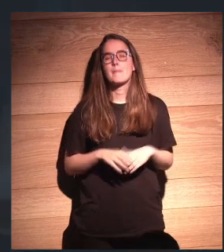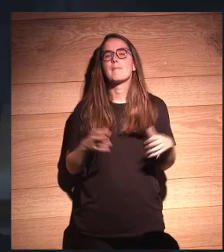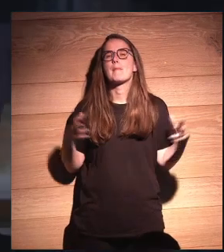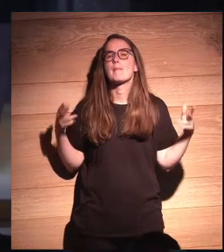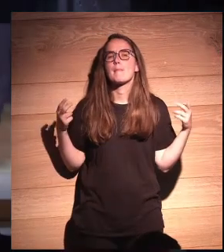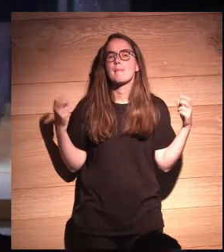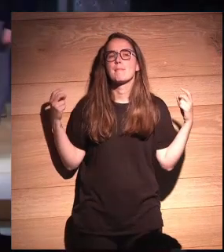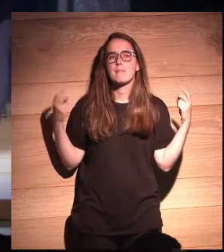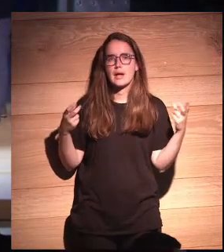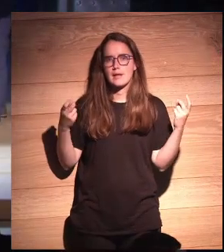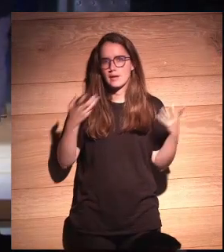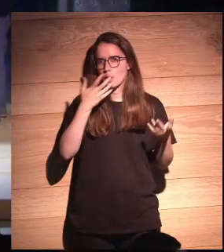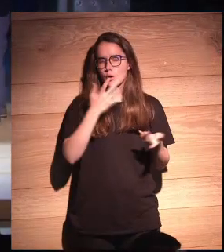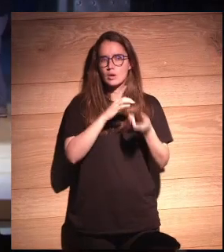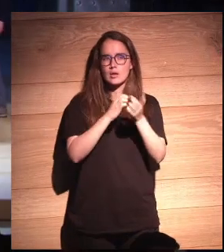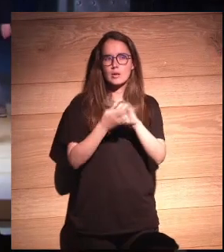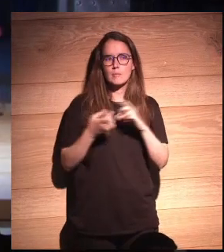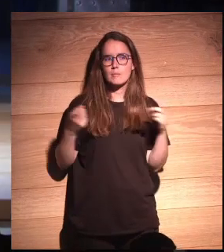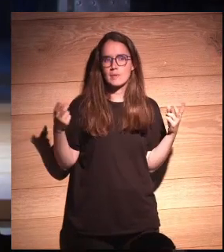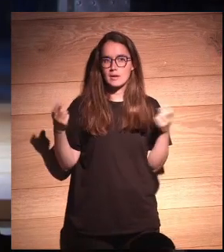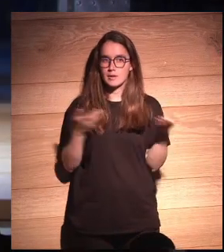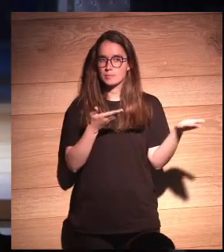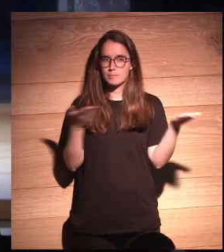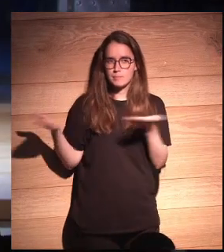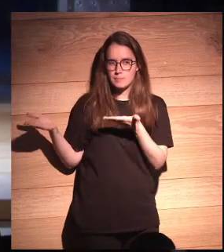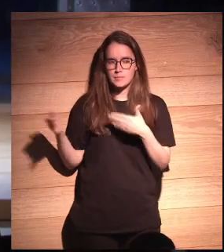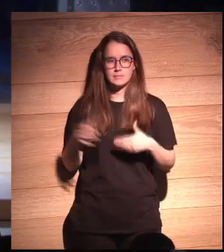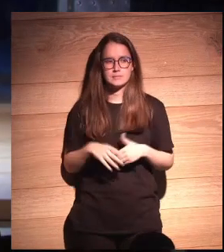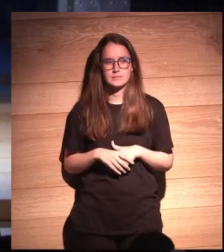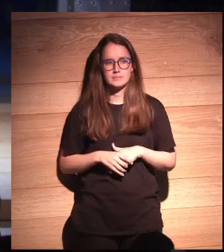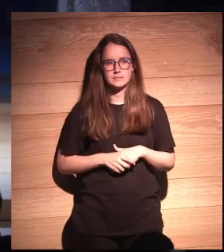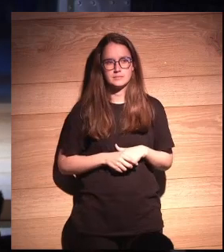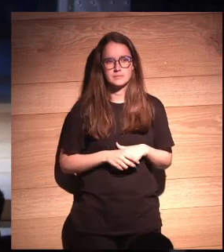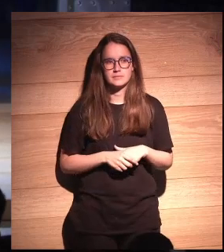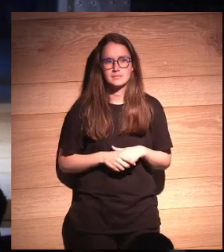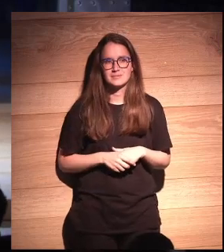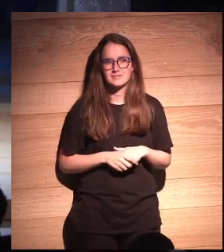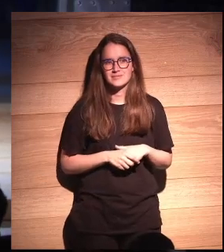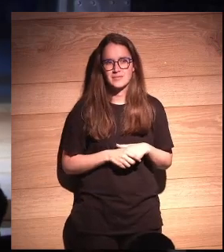¿Para qué sirve un colorista? Miguel, más o menos.